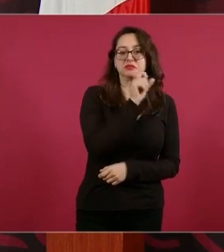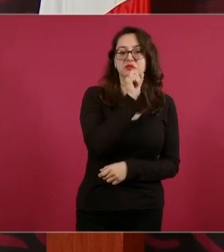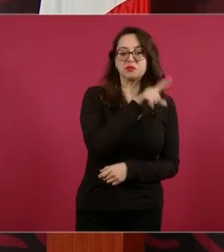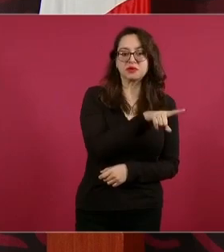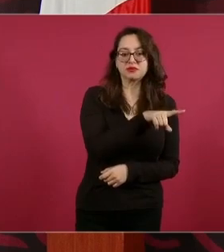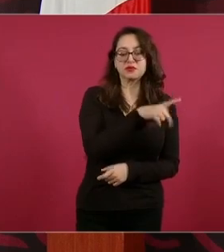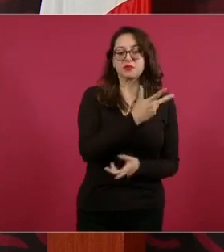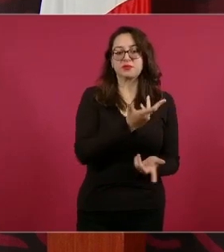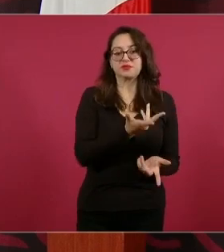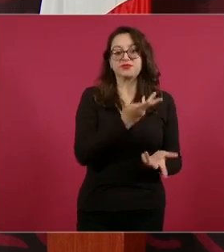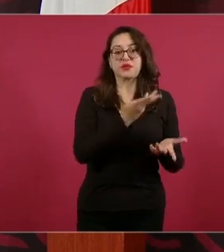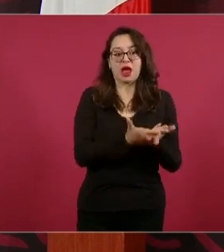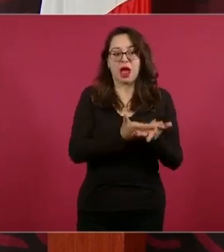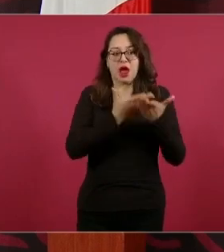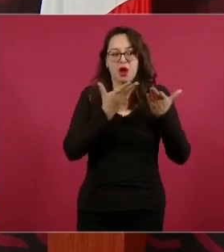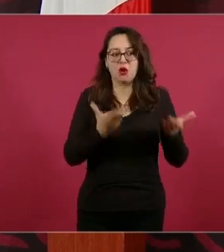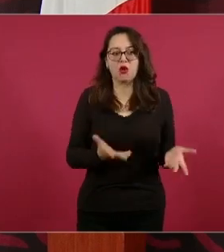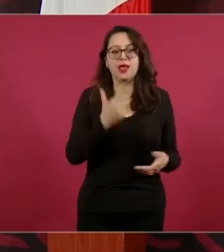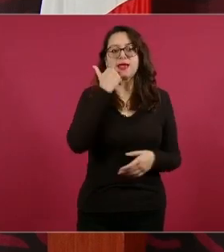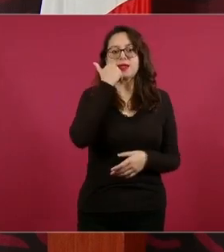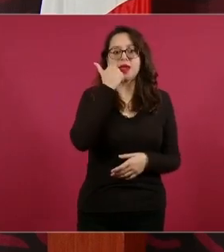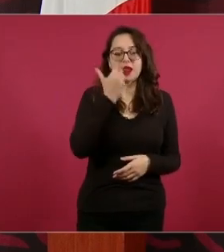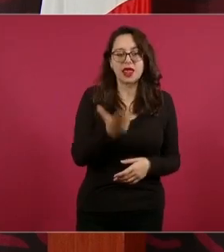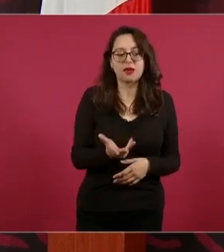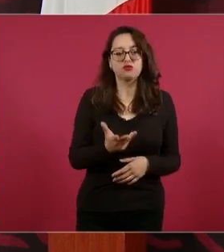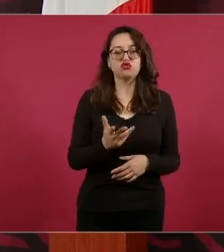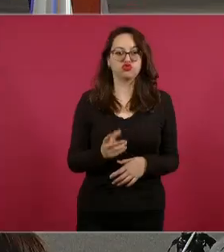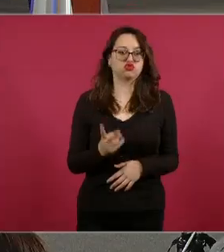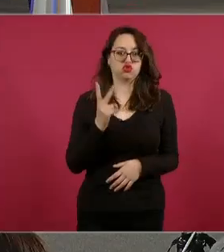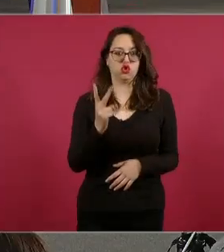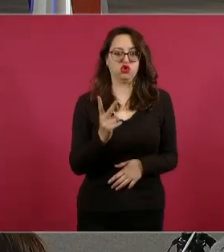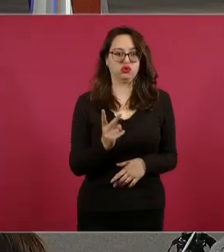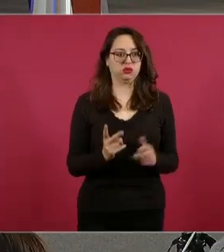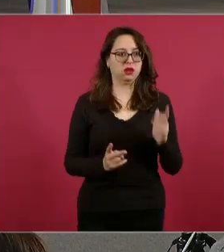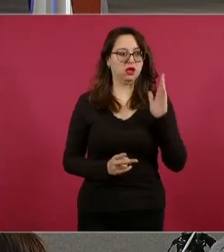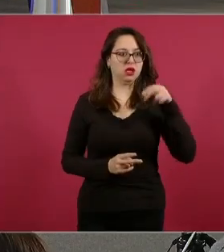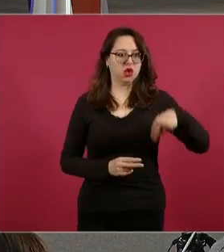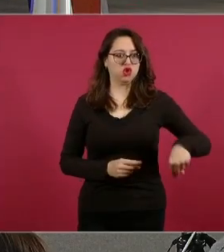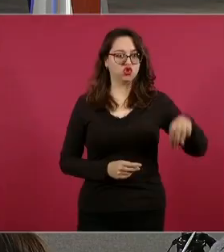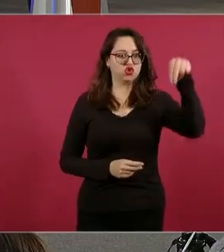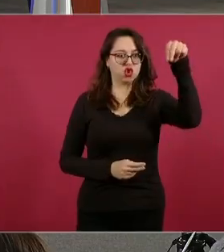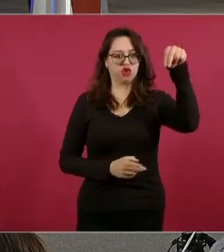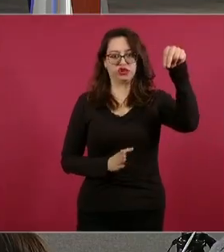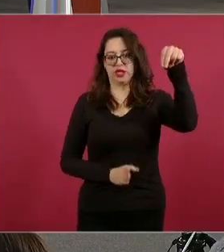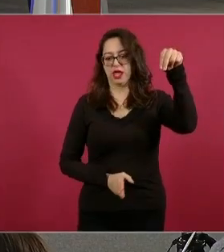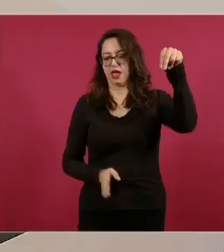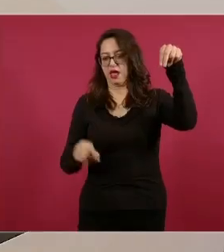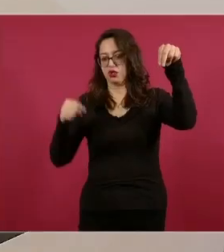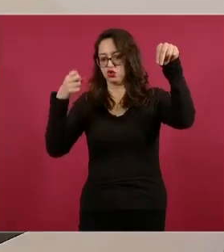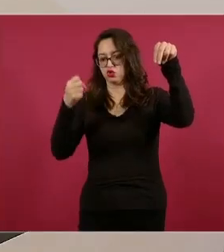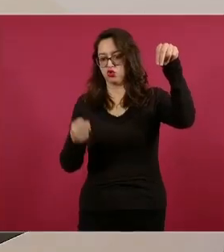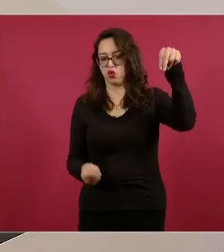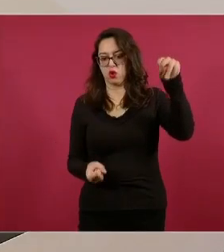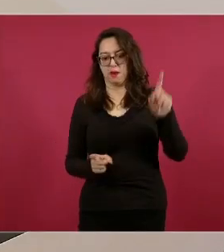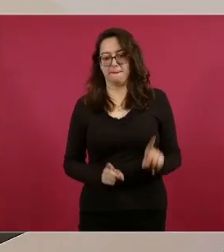proyecto hacia adelante va a ser unir los puertos del Golfo